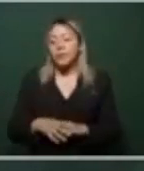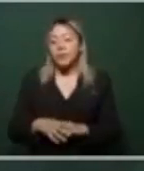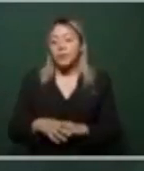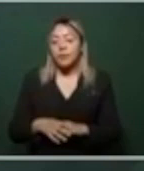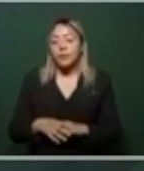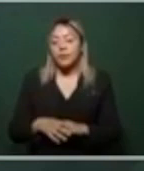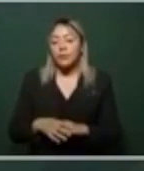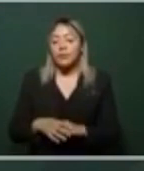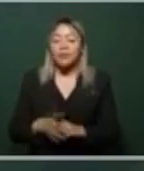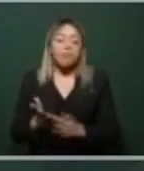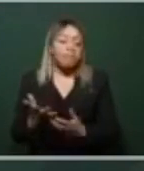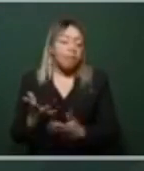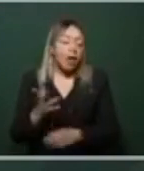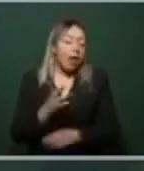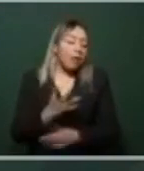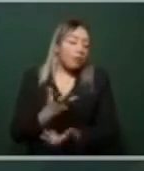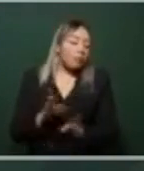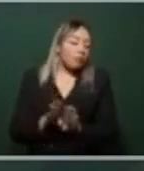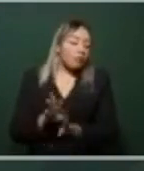tenemos que